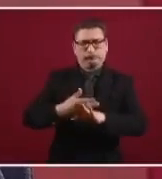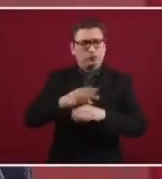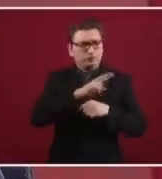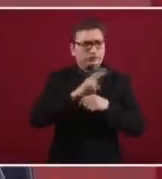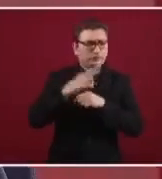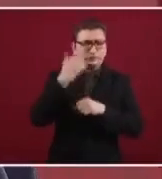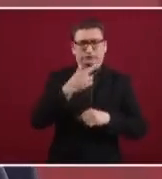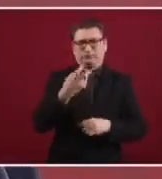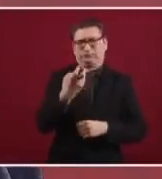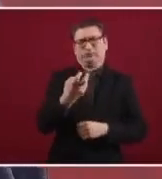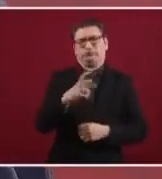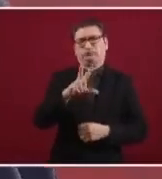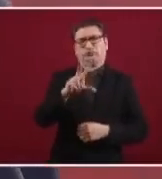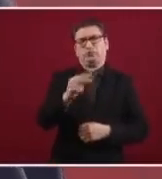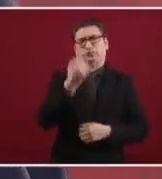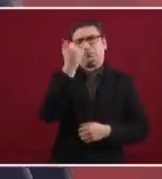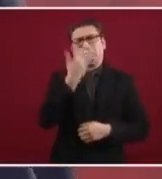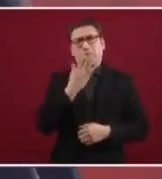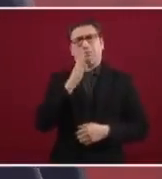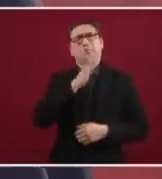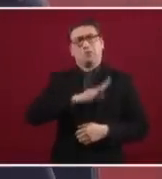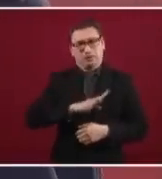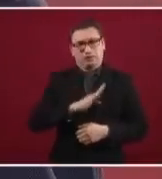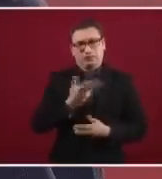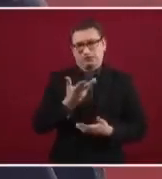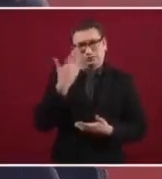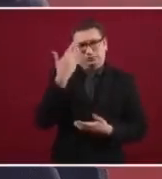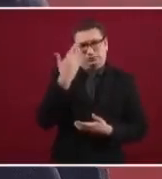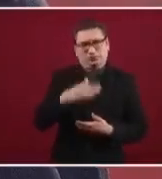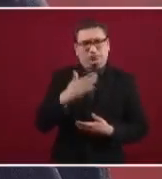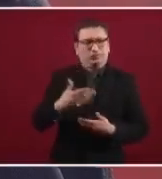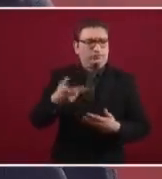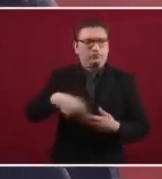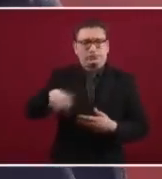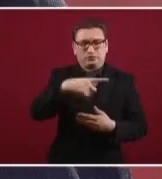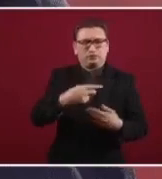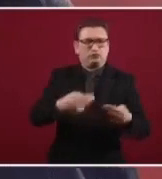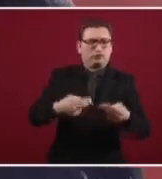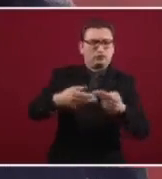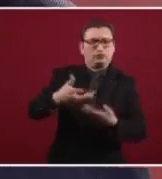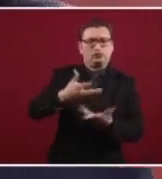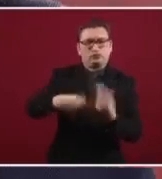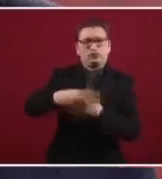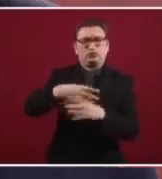mal mensaje para los mercados financieros.